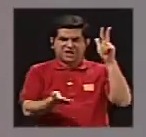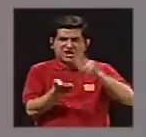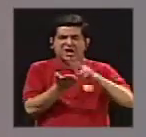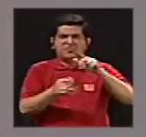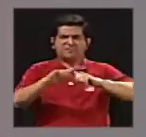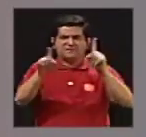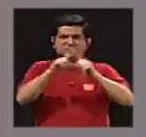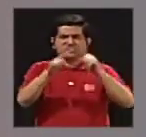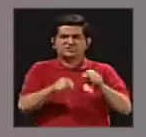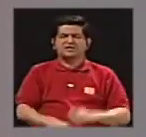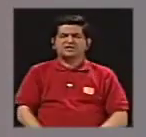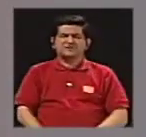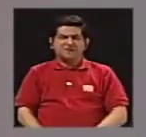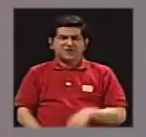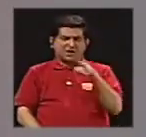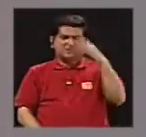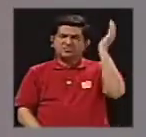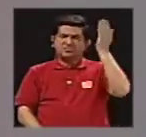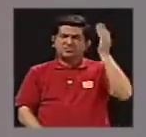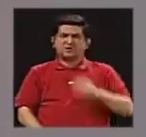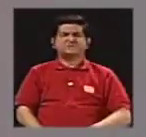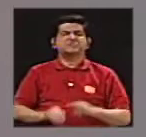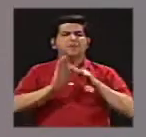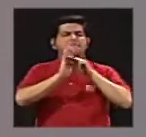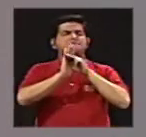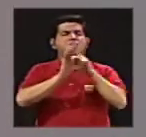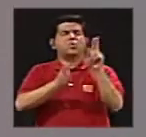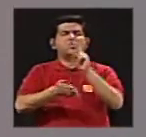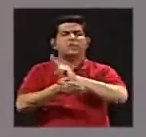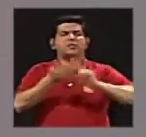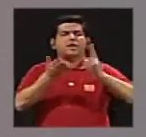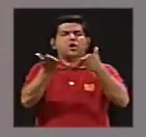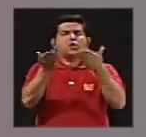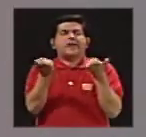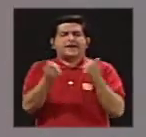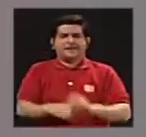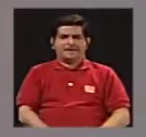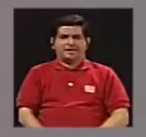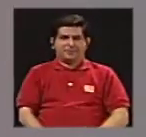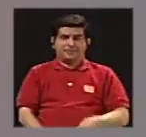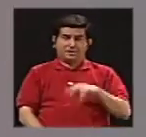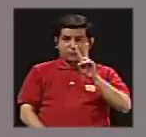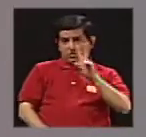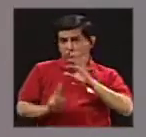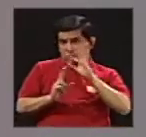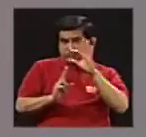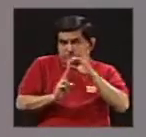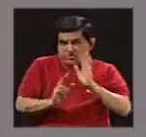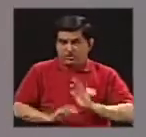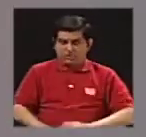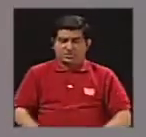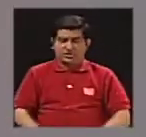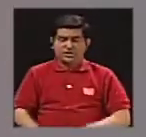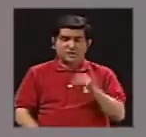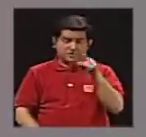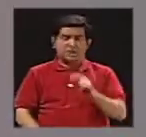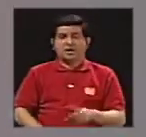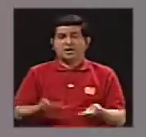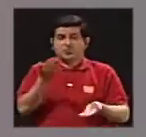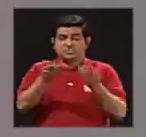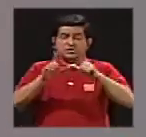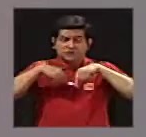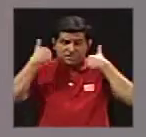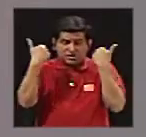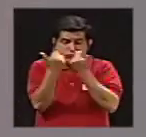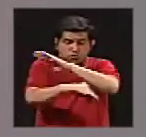ponencias la Qué modelo de universidad queremos una de dos y eso será el conglomerado que